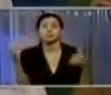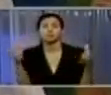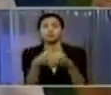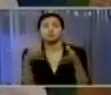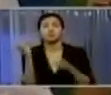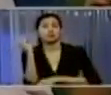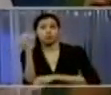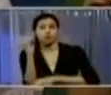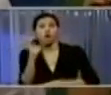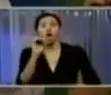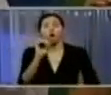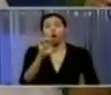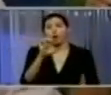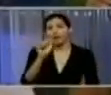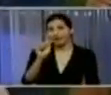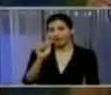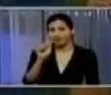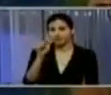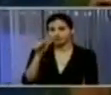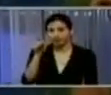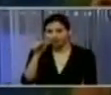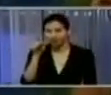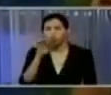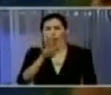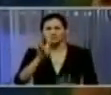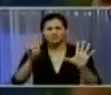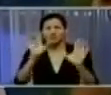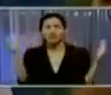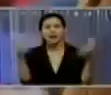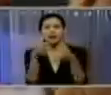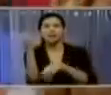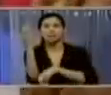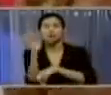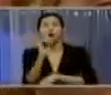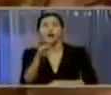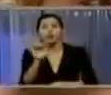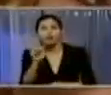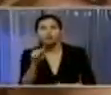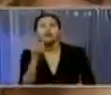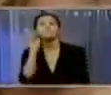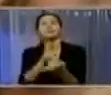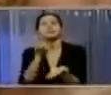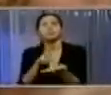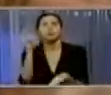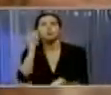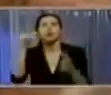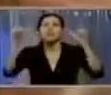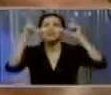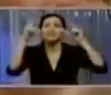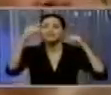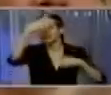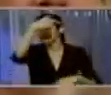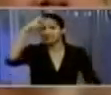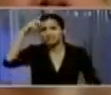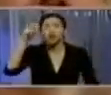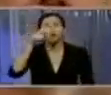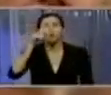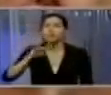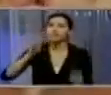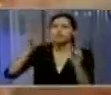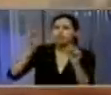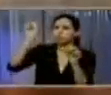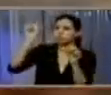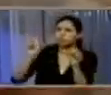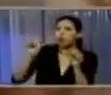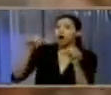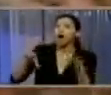intervención de nuestra canciller Delcy Rodríguez. Y el pueblo pueda ver y sacar sus propias conclusiones de cómo